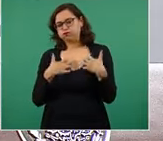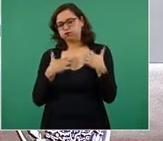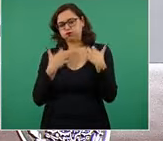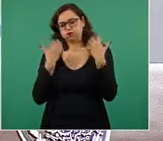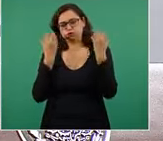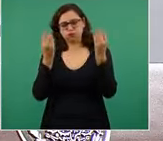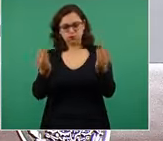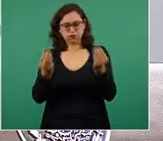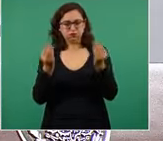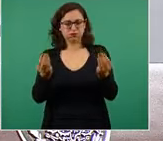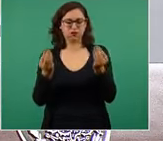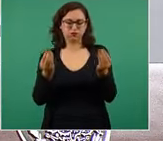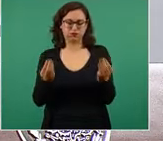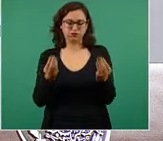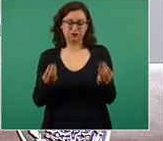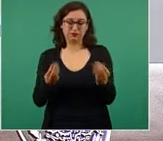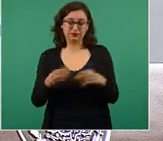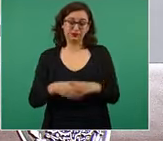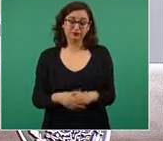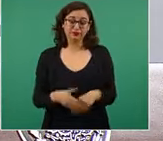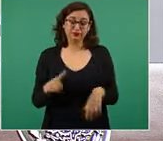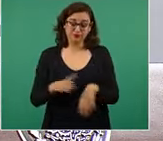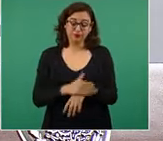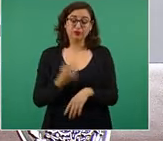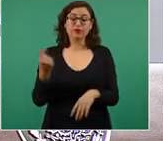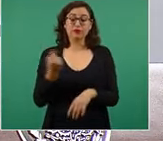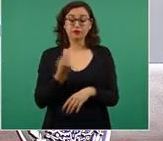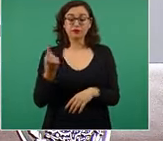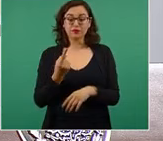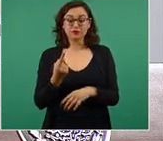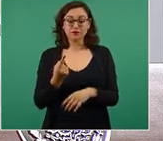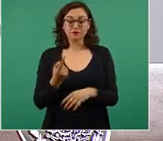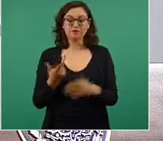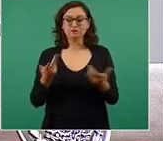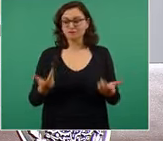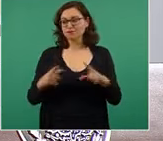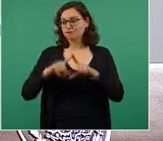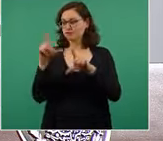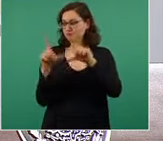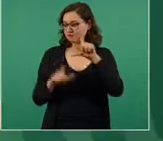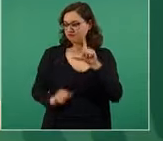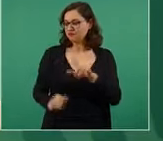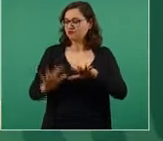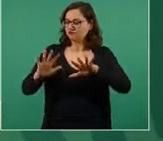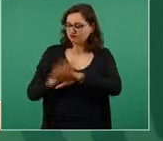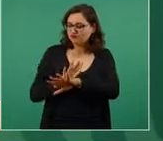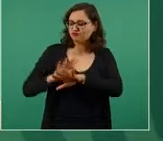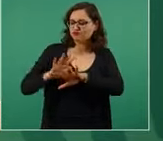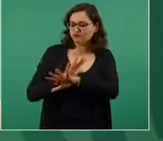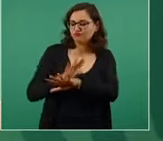porque se están llevando a cabo los cambios en el país.